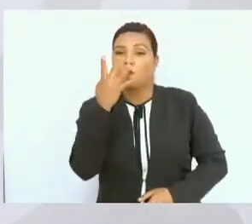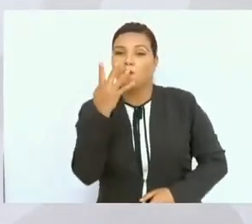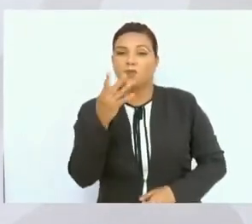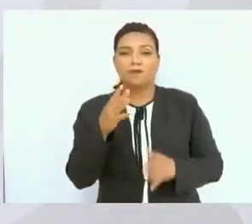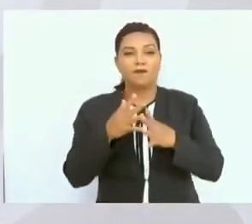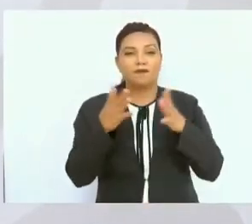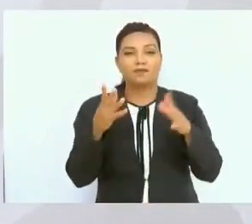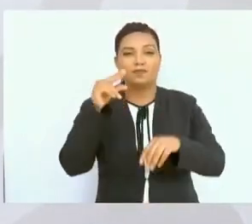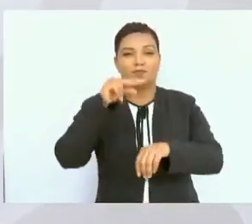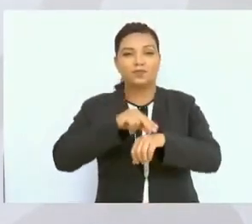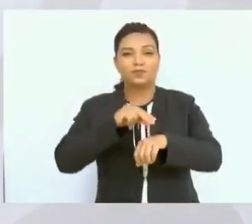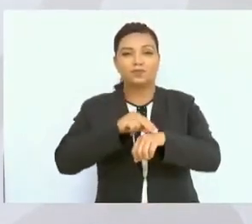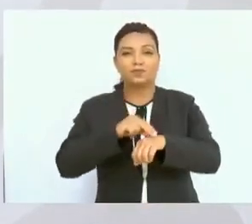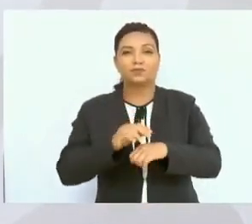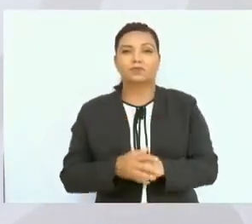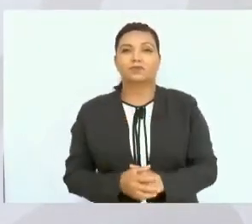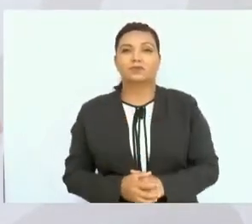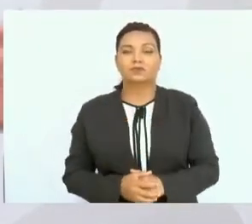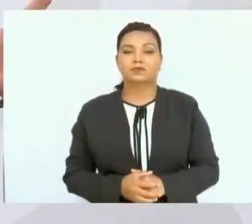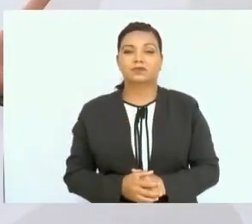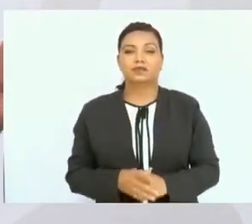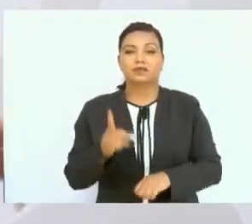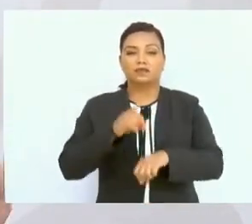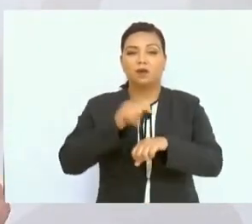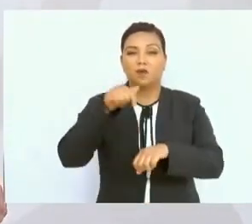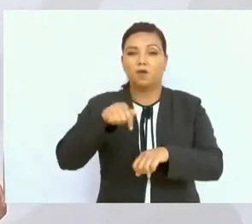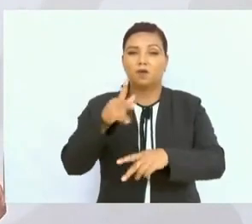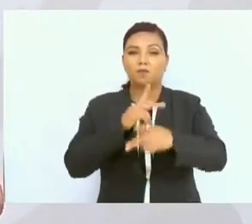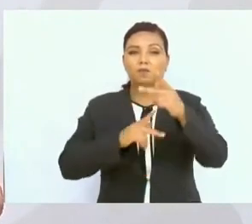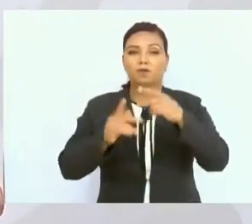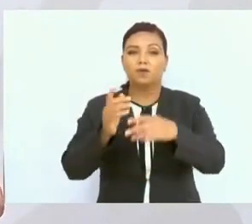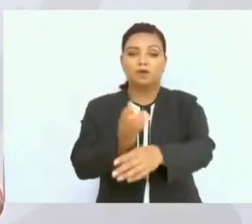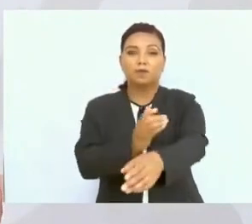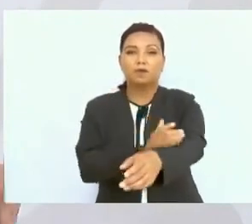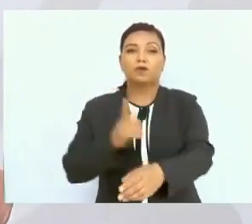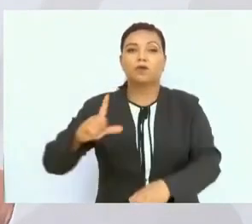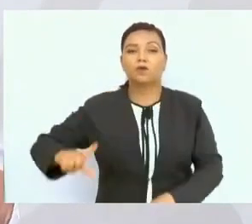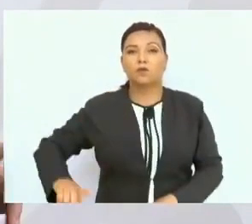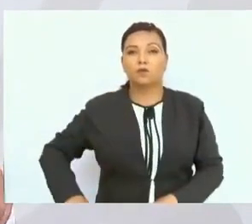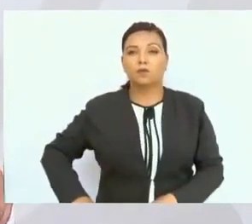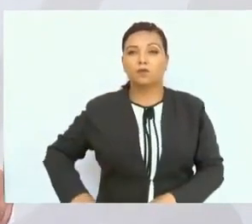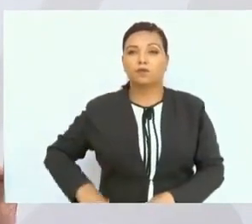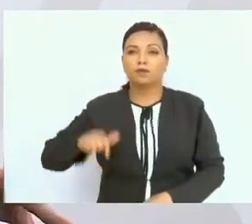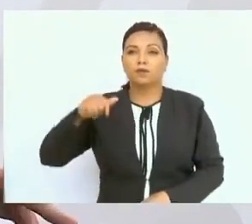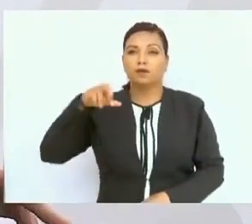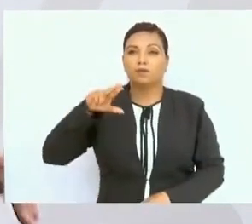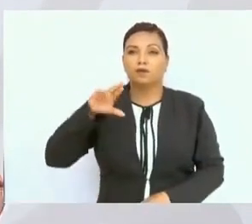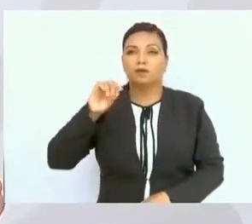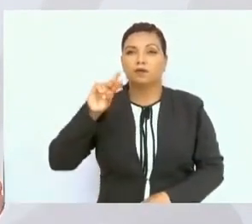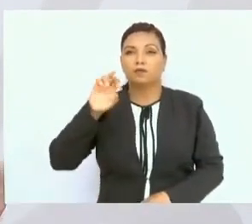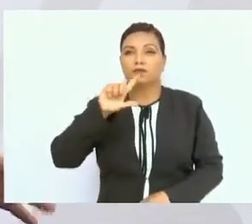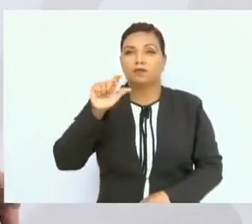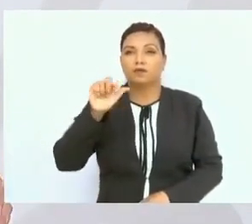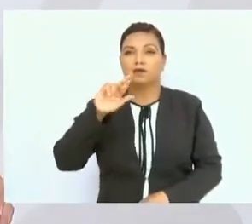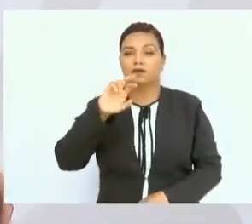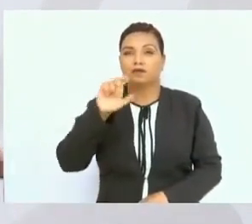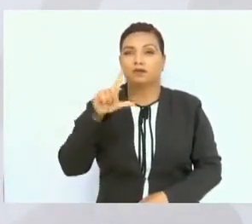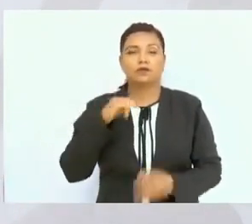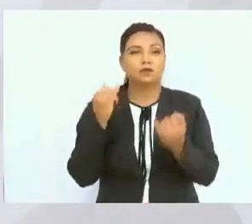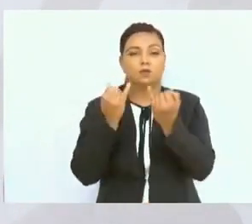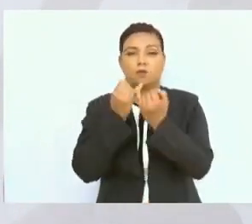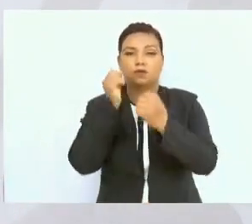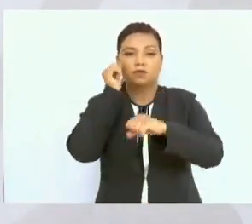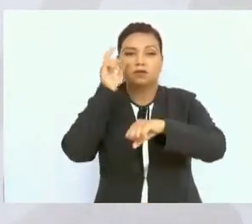grandes doctores que nos acompañan el día de hoy: el doctor gobernador Américo Villarreal, el doctor y